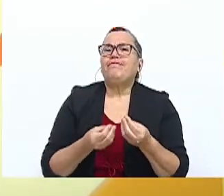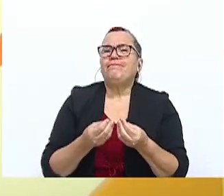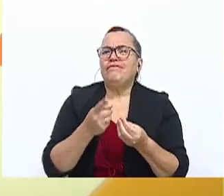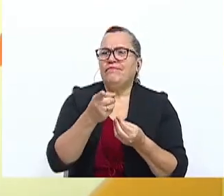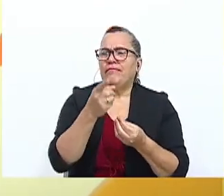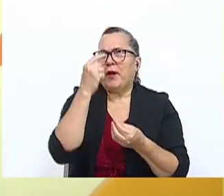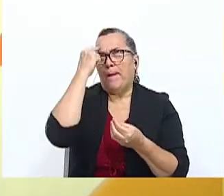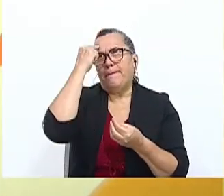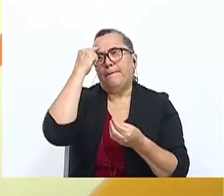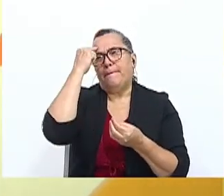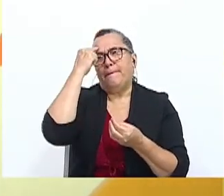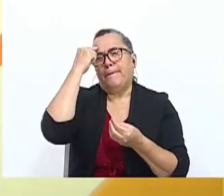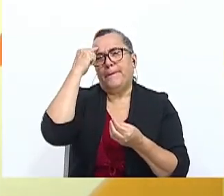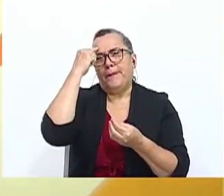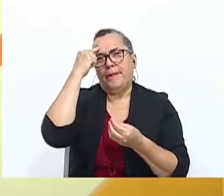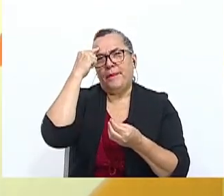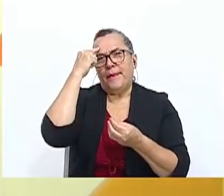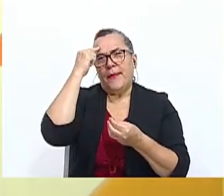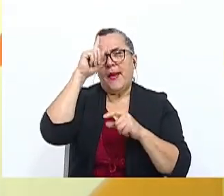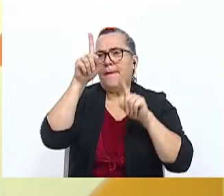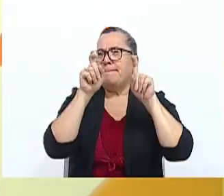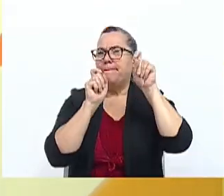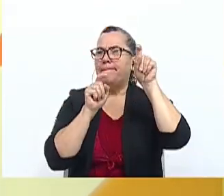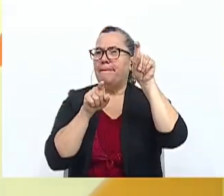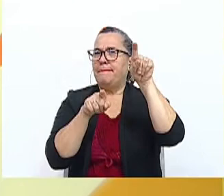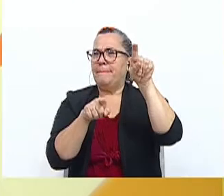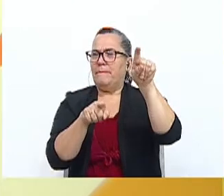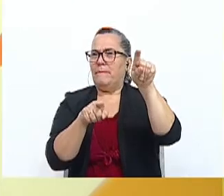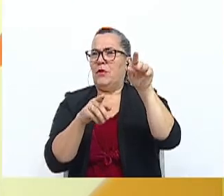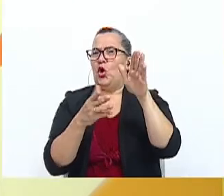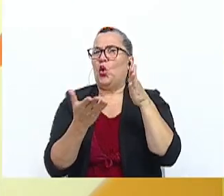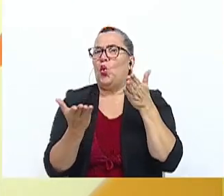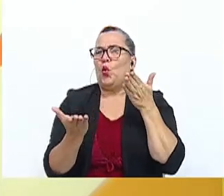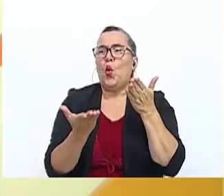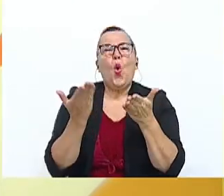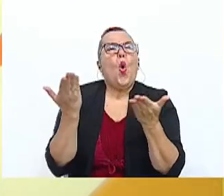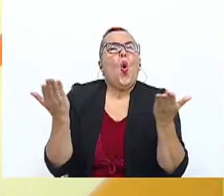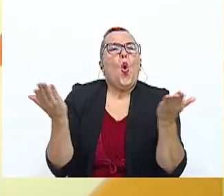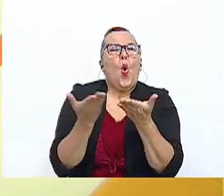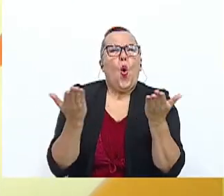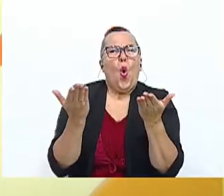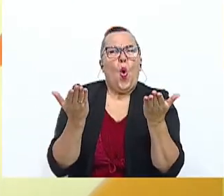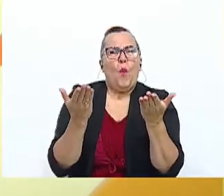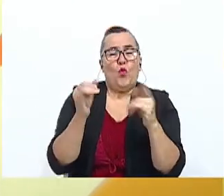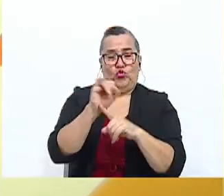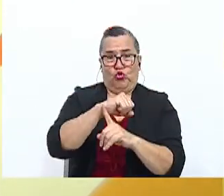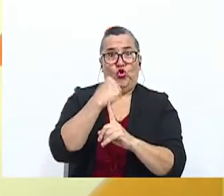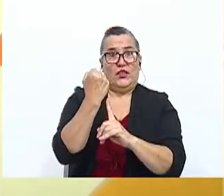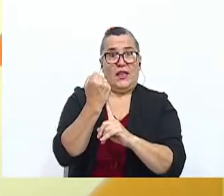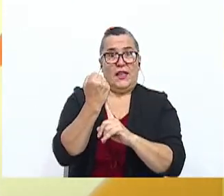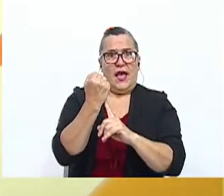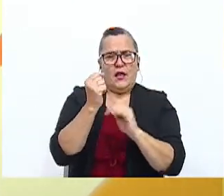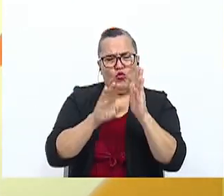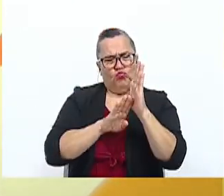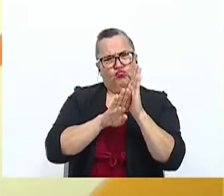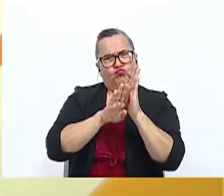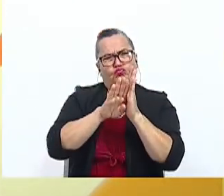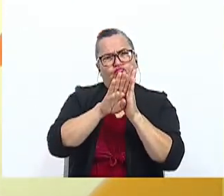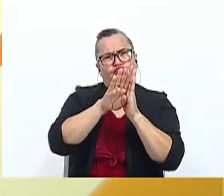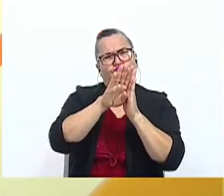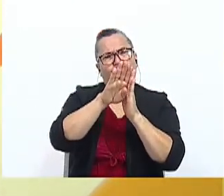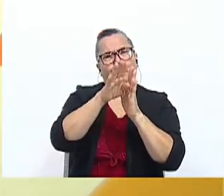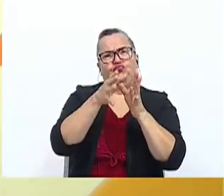o piensen en estas preguntas. ¿Cómo sería el desarrollo de nuestra sociedad sin la minería